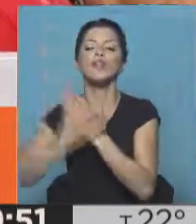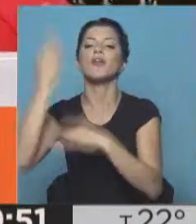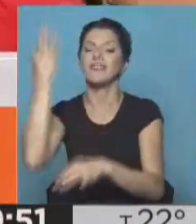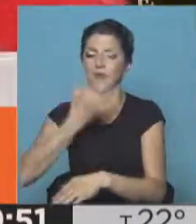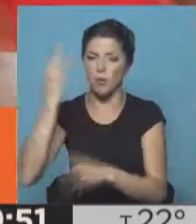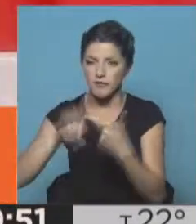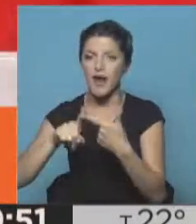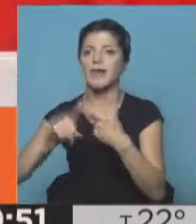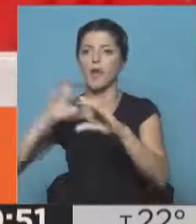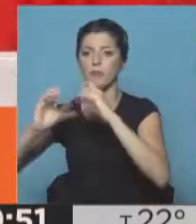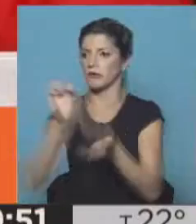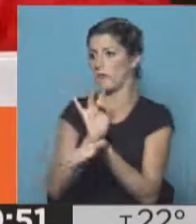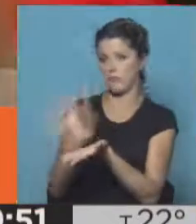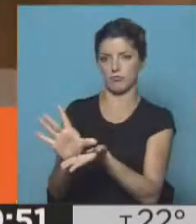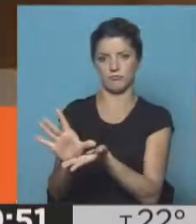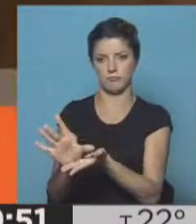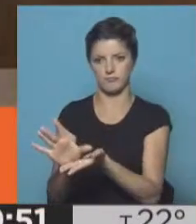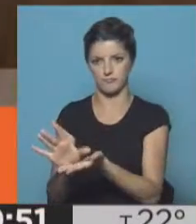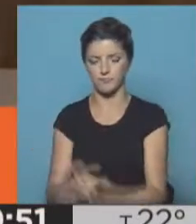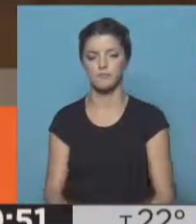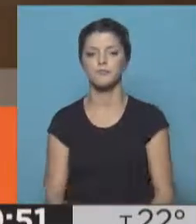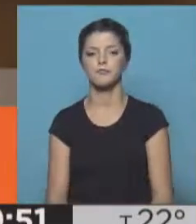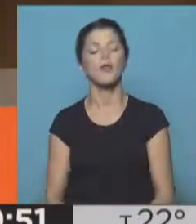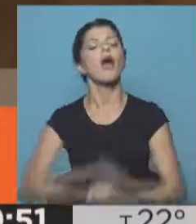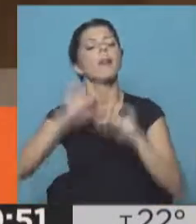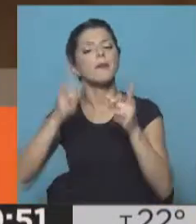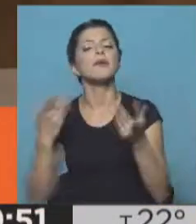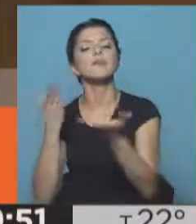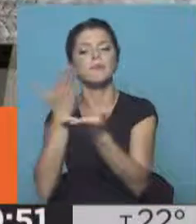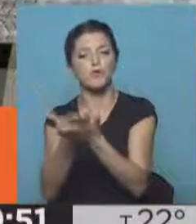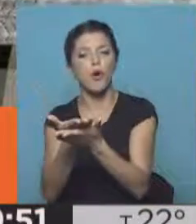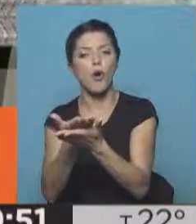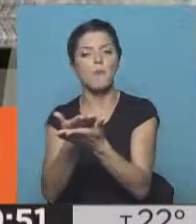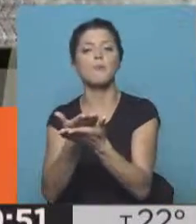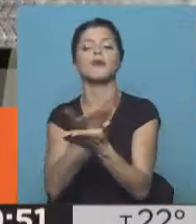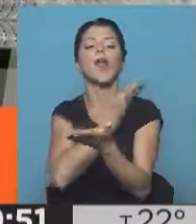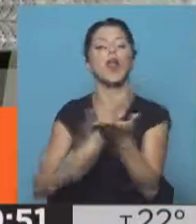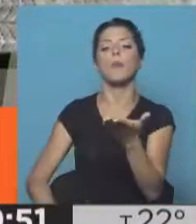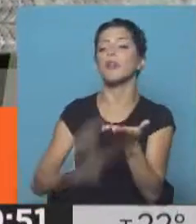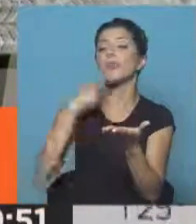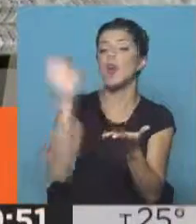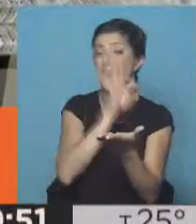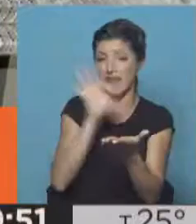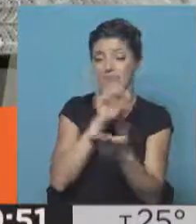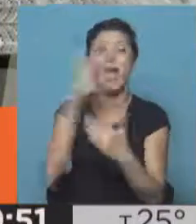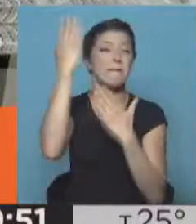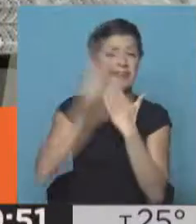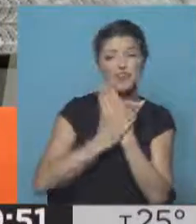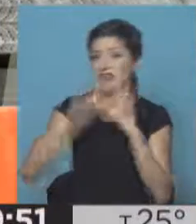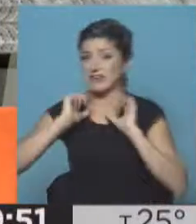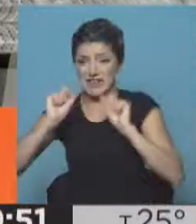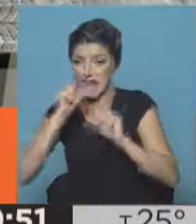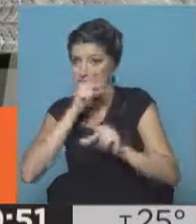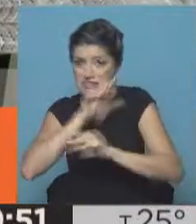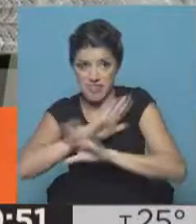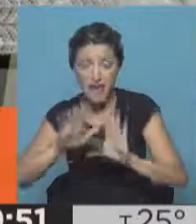de Comunicación. También se reclamó porque no hubo expresiones oficiales sobre el tema, ni de ministros ni de secretarios. Y